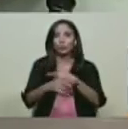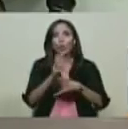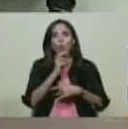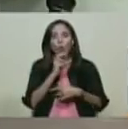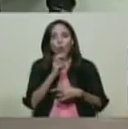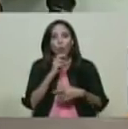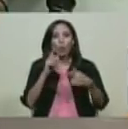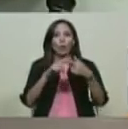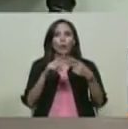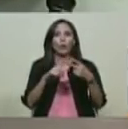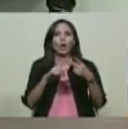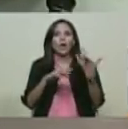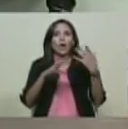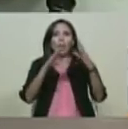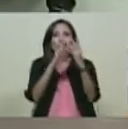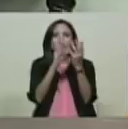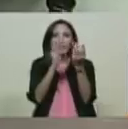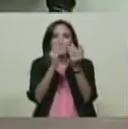la riqueza de los diamantes,